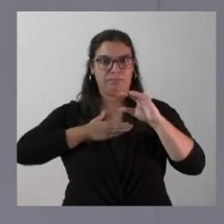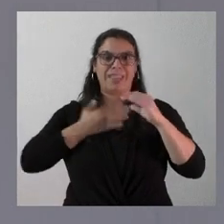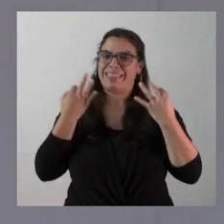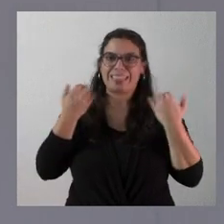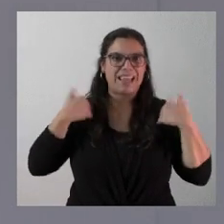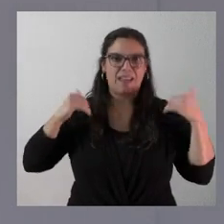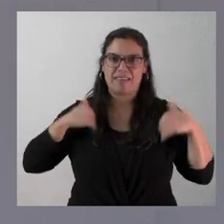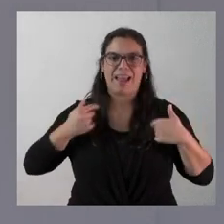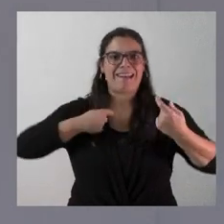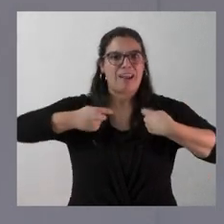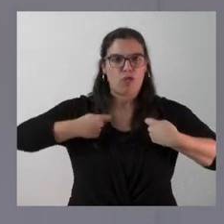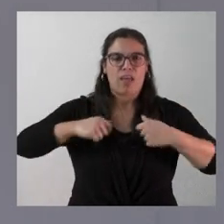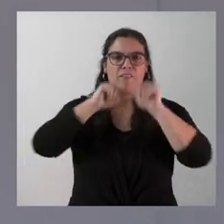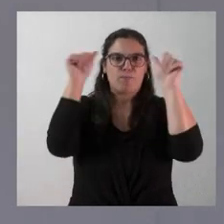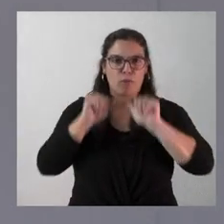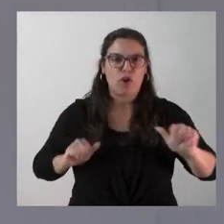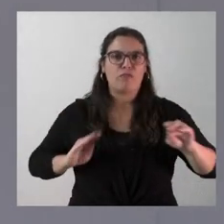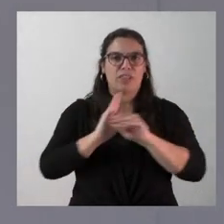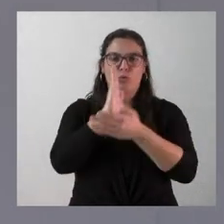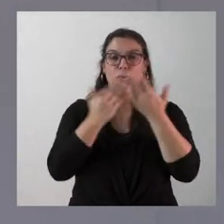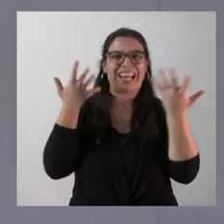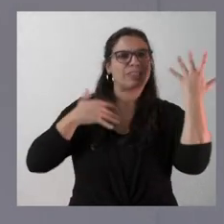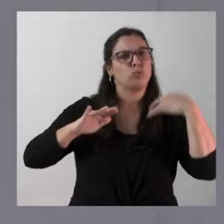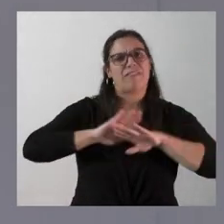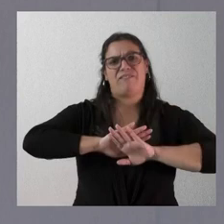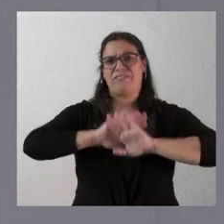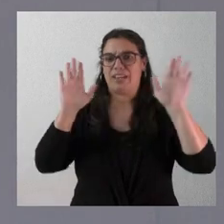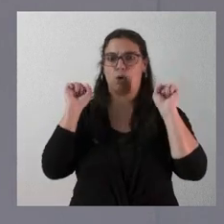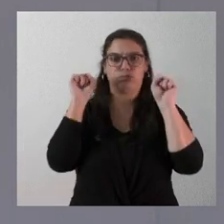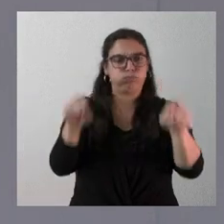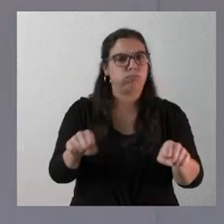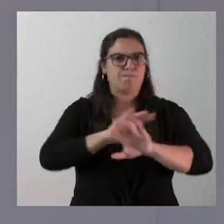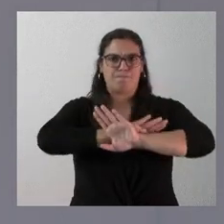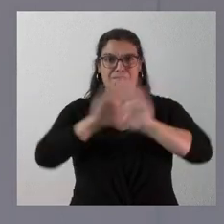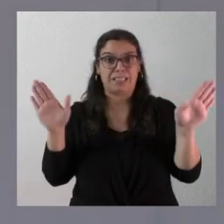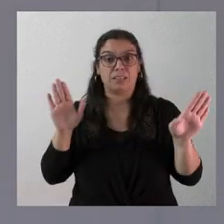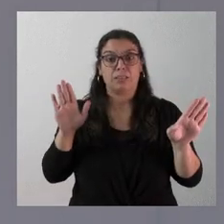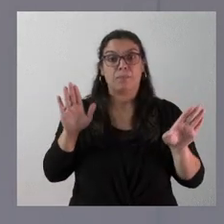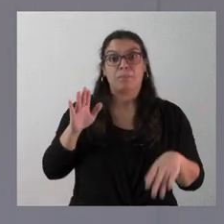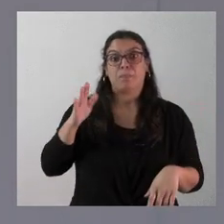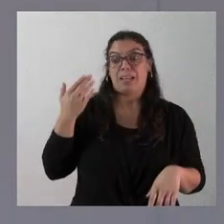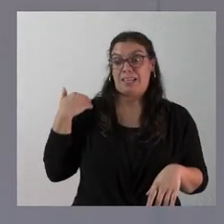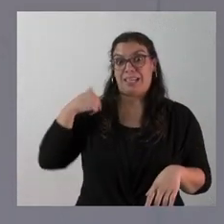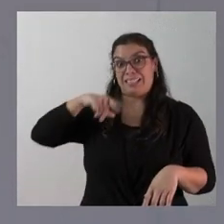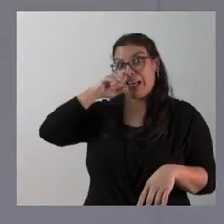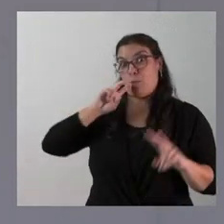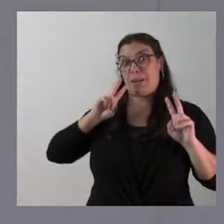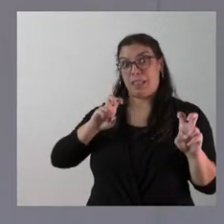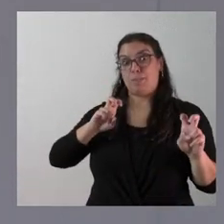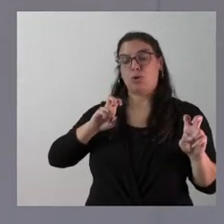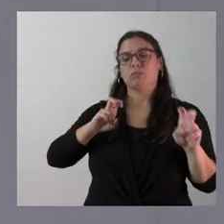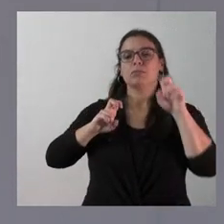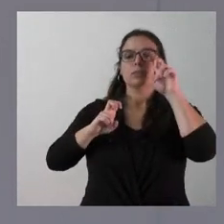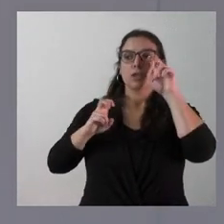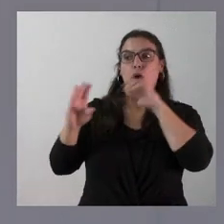que se negocie la financiación autonómica y no caben ni más excusas ni más retrasos a principios de este año 2022 y nos envió un documento se